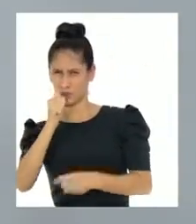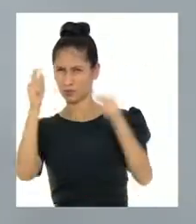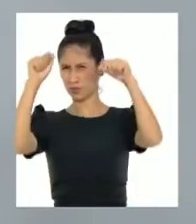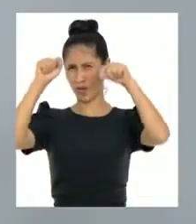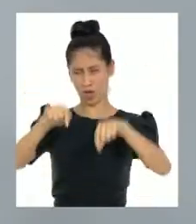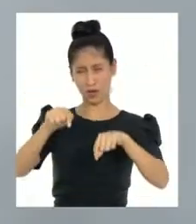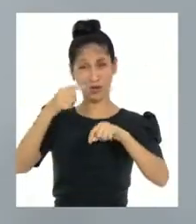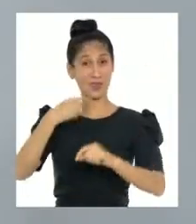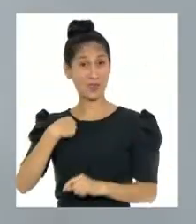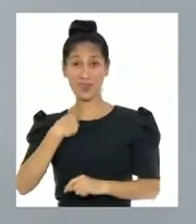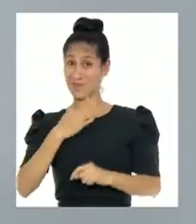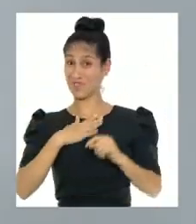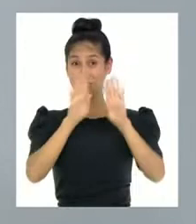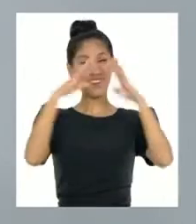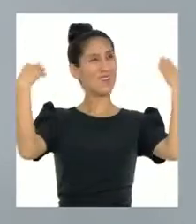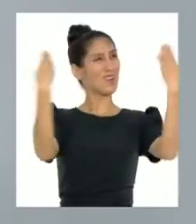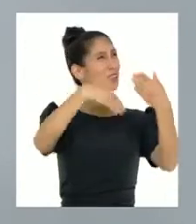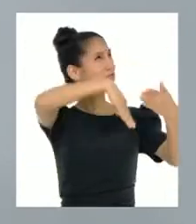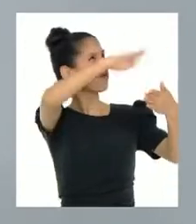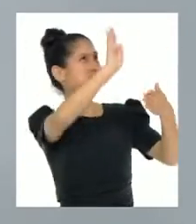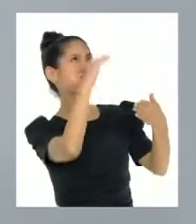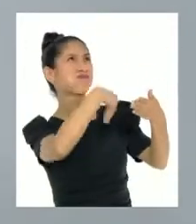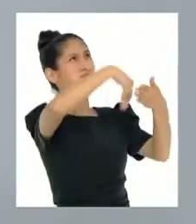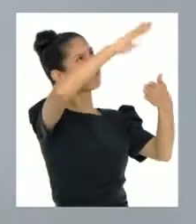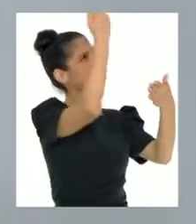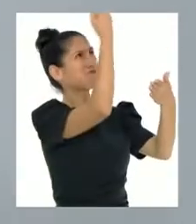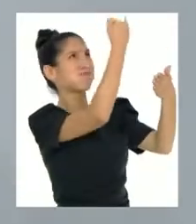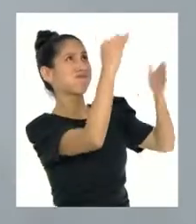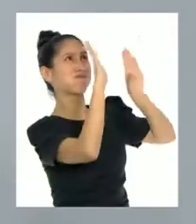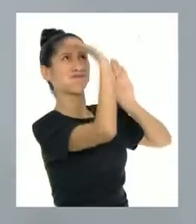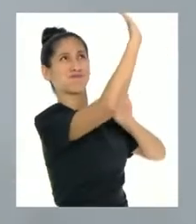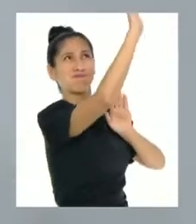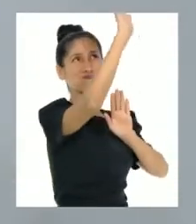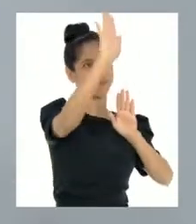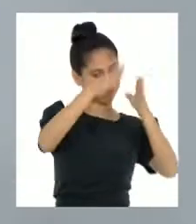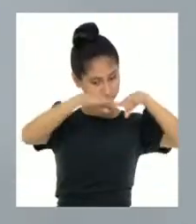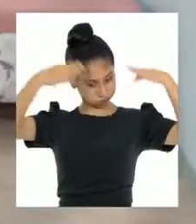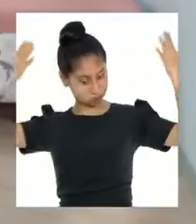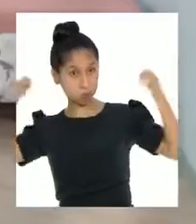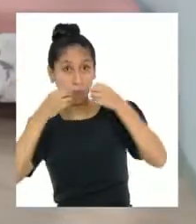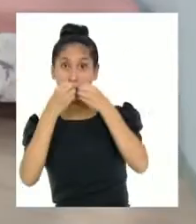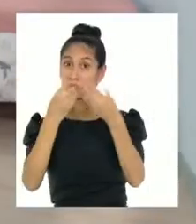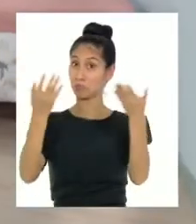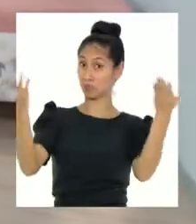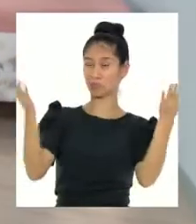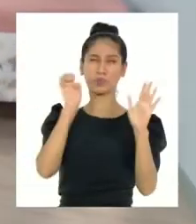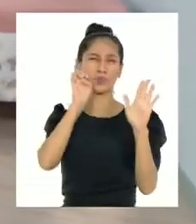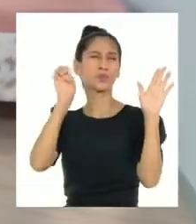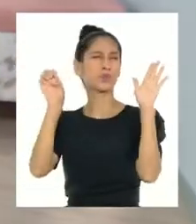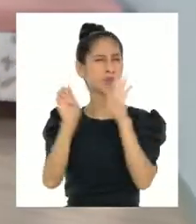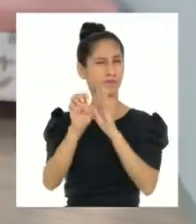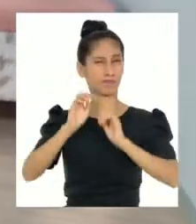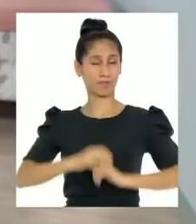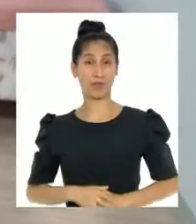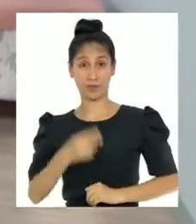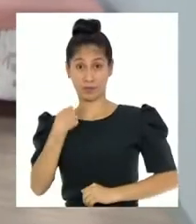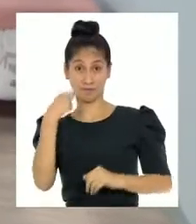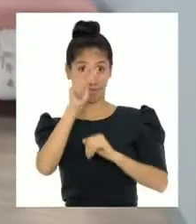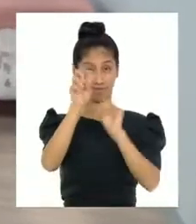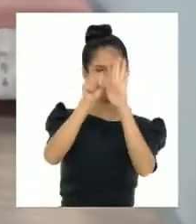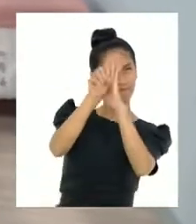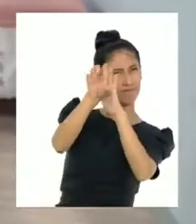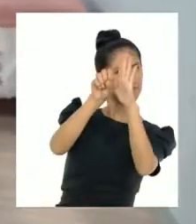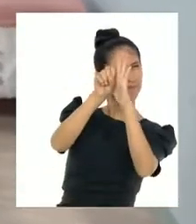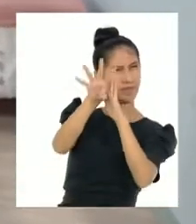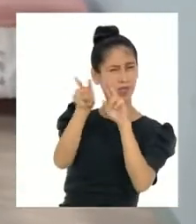estado decorando, me he dado cuenta de que estamos rodeados de argumentos. Por ejemplo, veo videos en los que